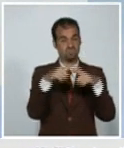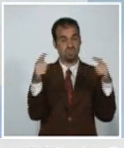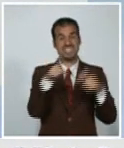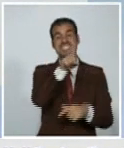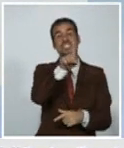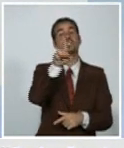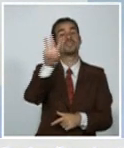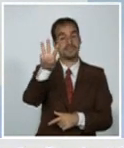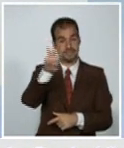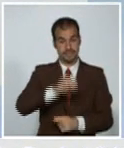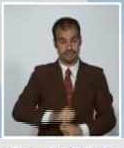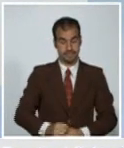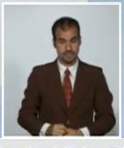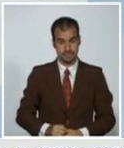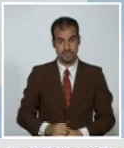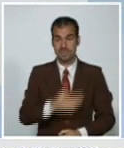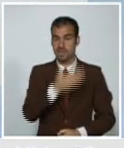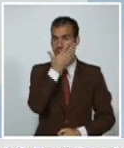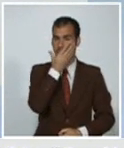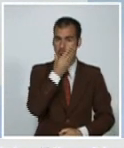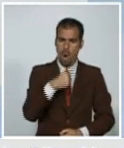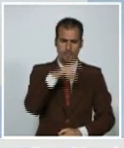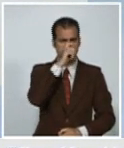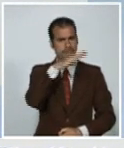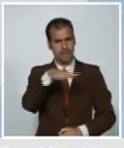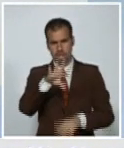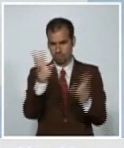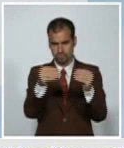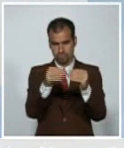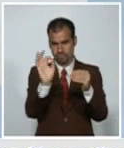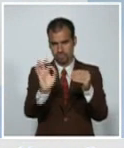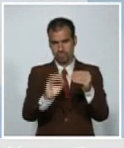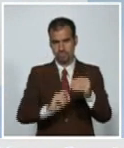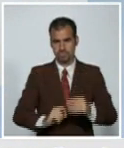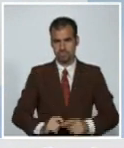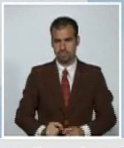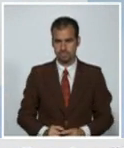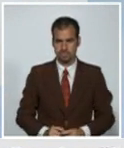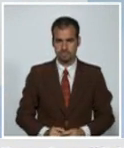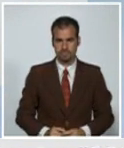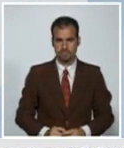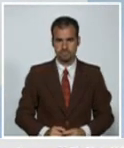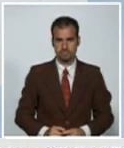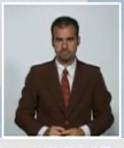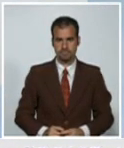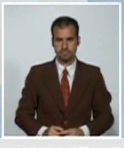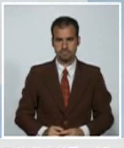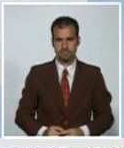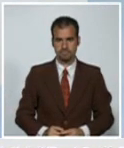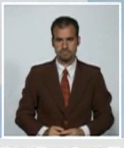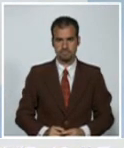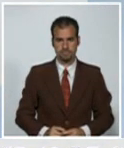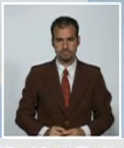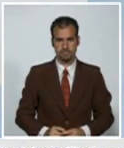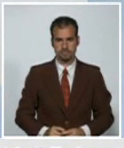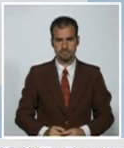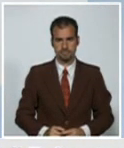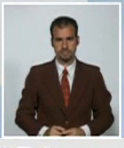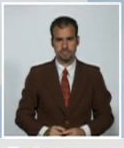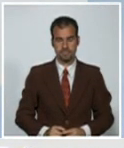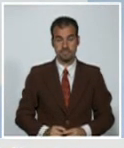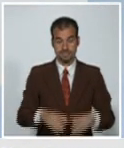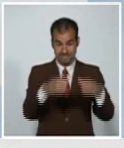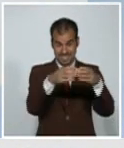niños, 113 jóvenes, 113 lactantes, caen todos estos grupos. Y de los